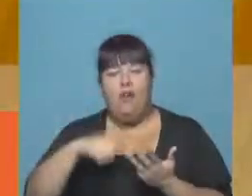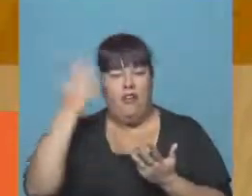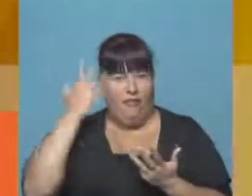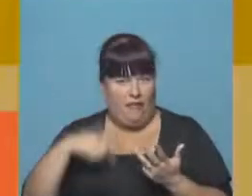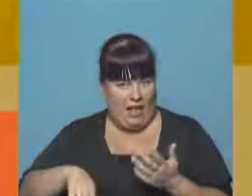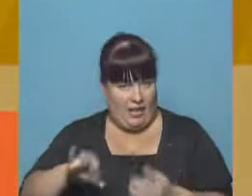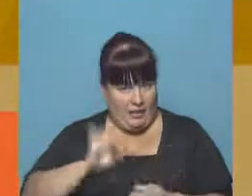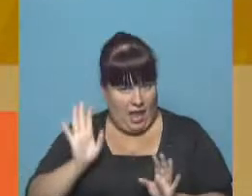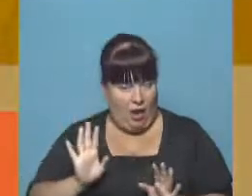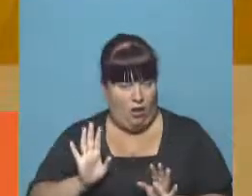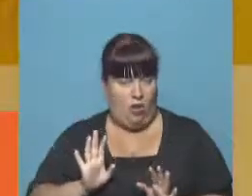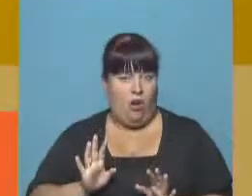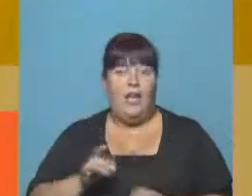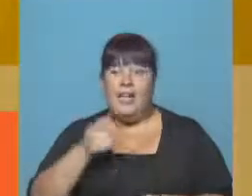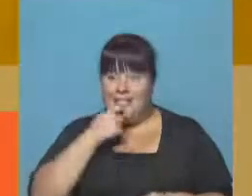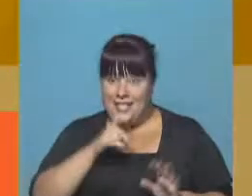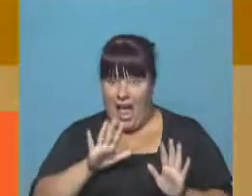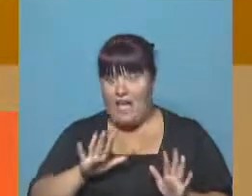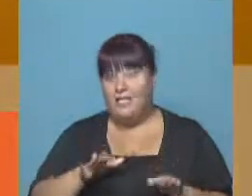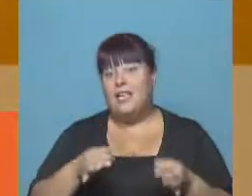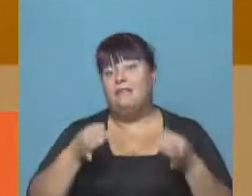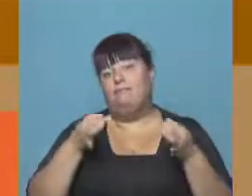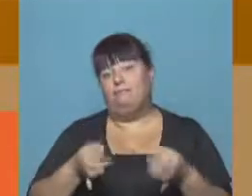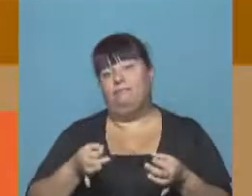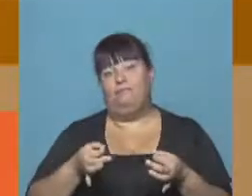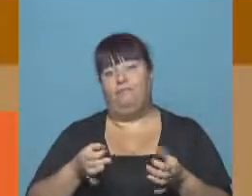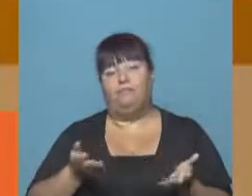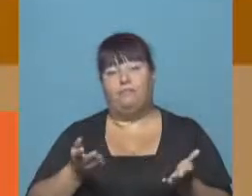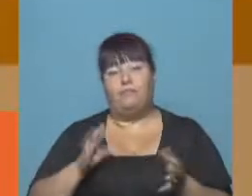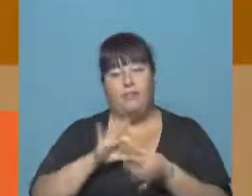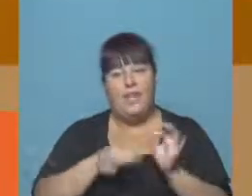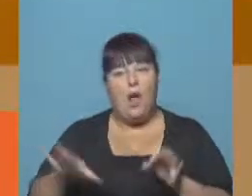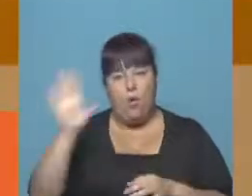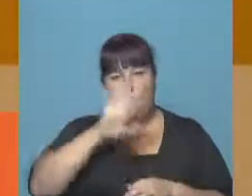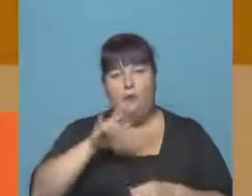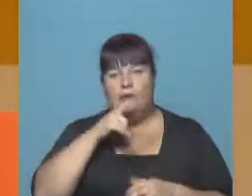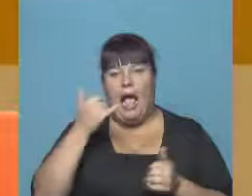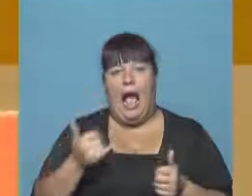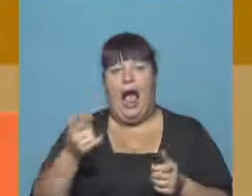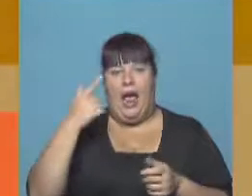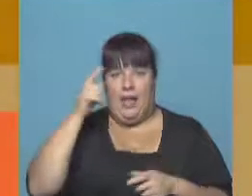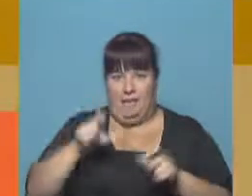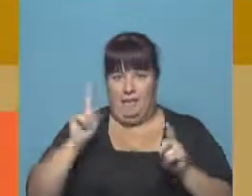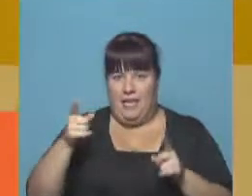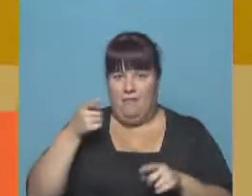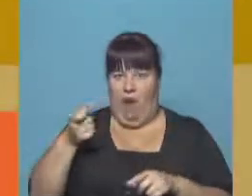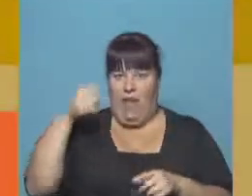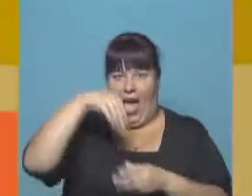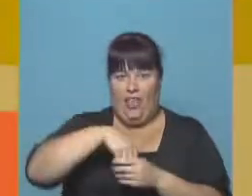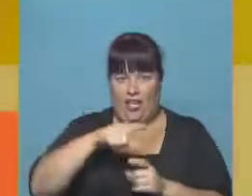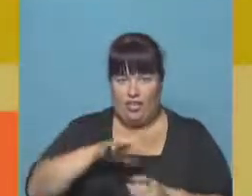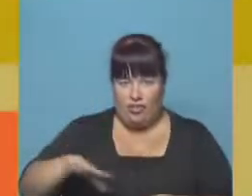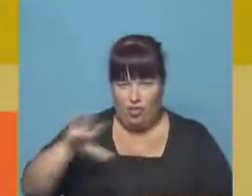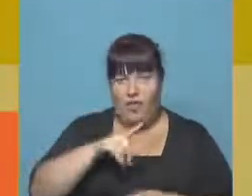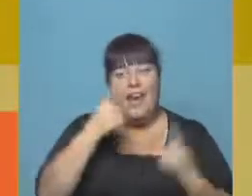año. De ser así, evidentemente, Europa está durmiendo con el enemigo, y es la gran diferencia con